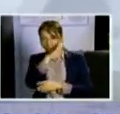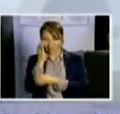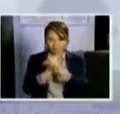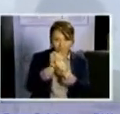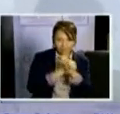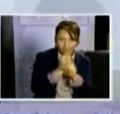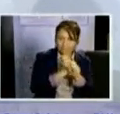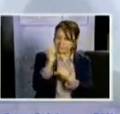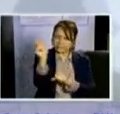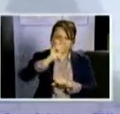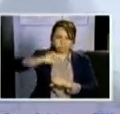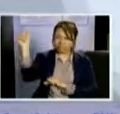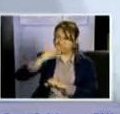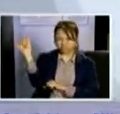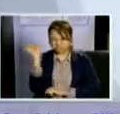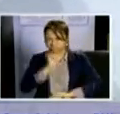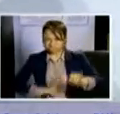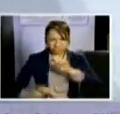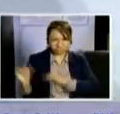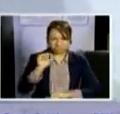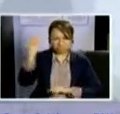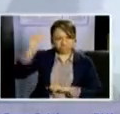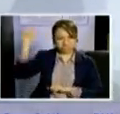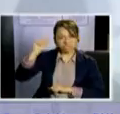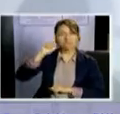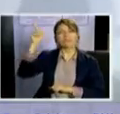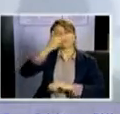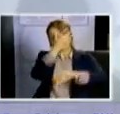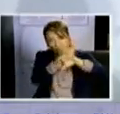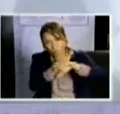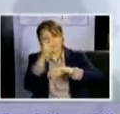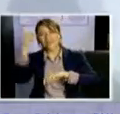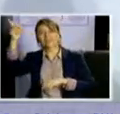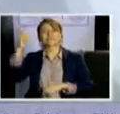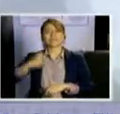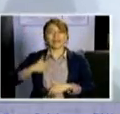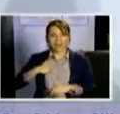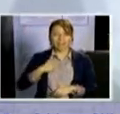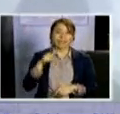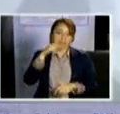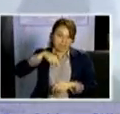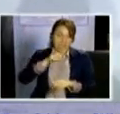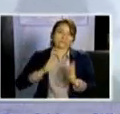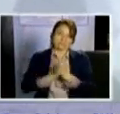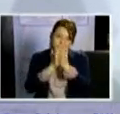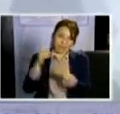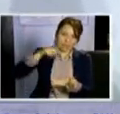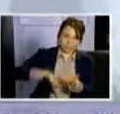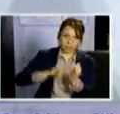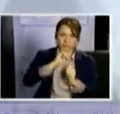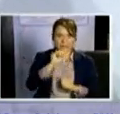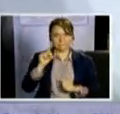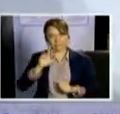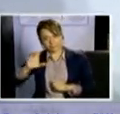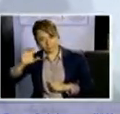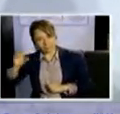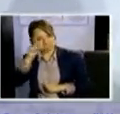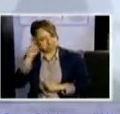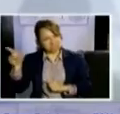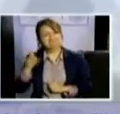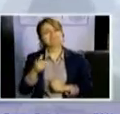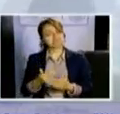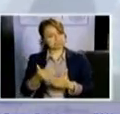nacionales y de Estados Unidos y Canadá que participan en el IPCC y adelantaron, ¿verdad?, un